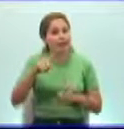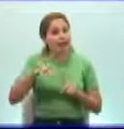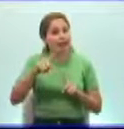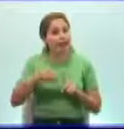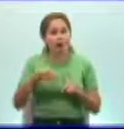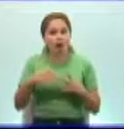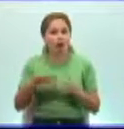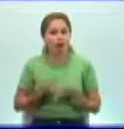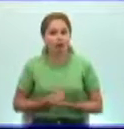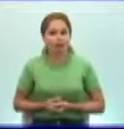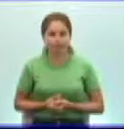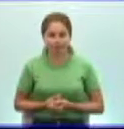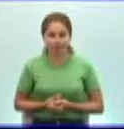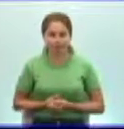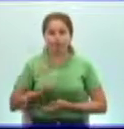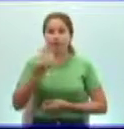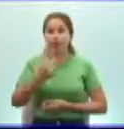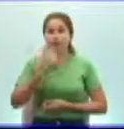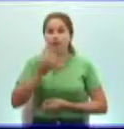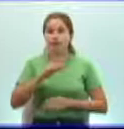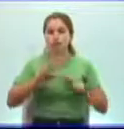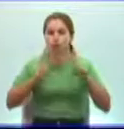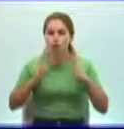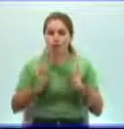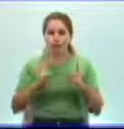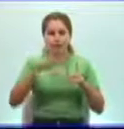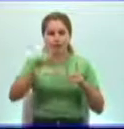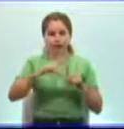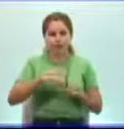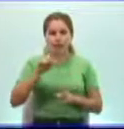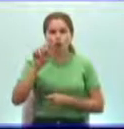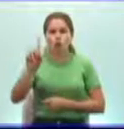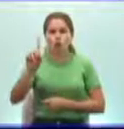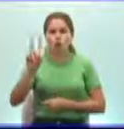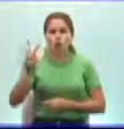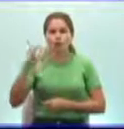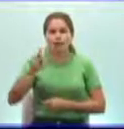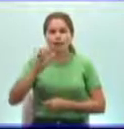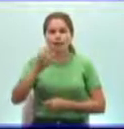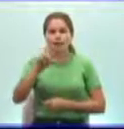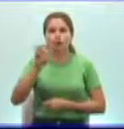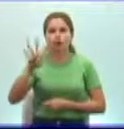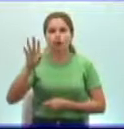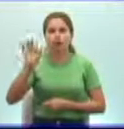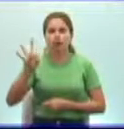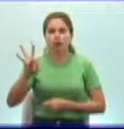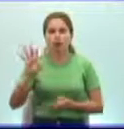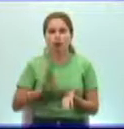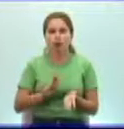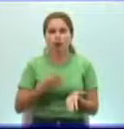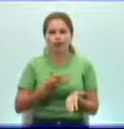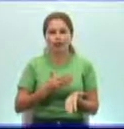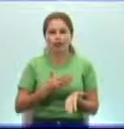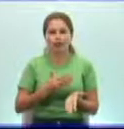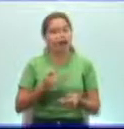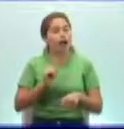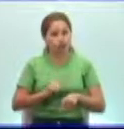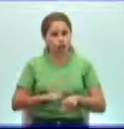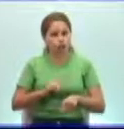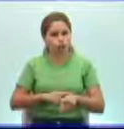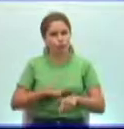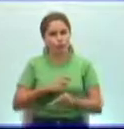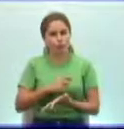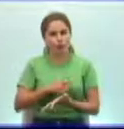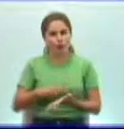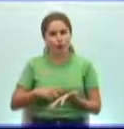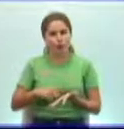es, bueno, pues contestar las tareas 1 y 2 de la página 148 del libro de texto. Les doy entonces un tiempo para que tomen